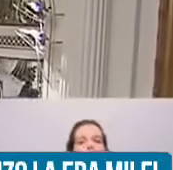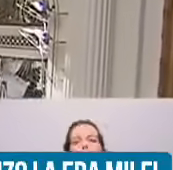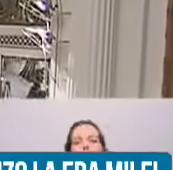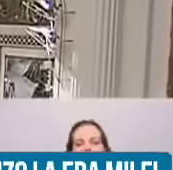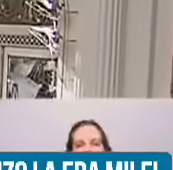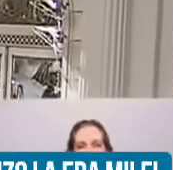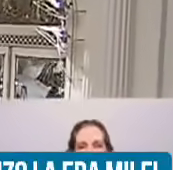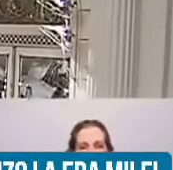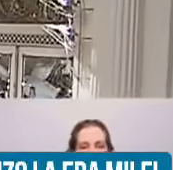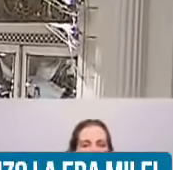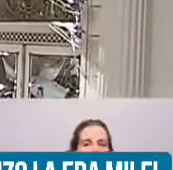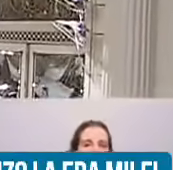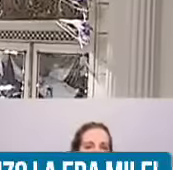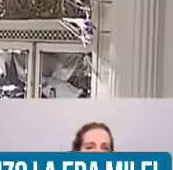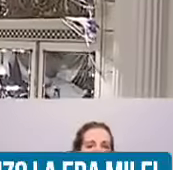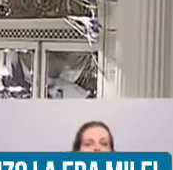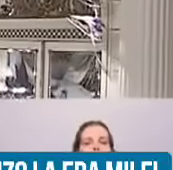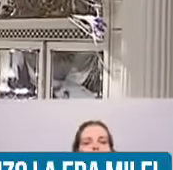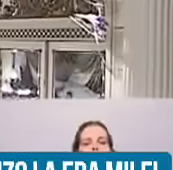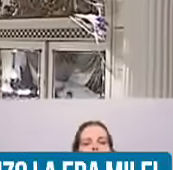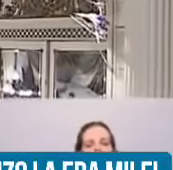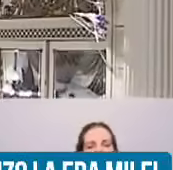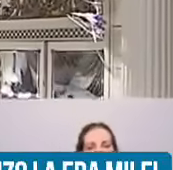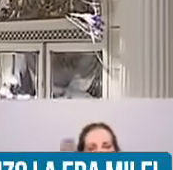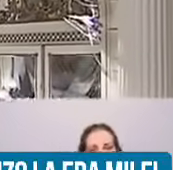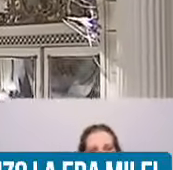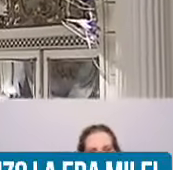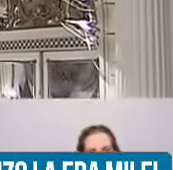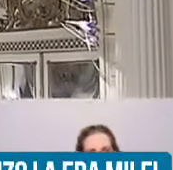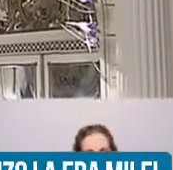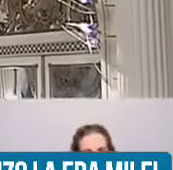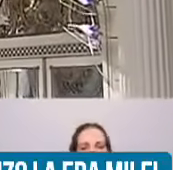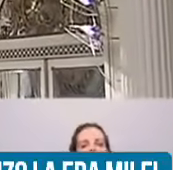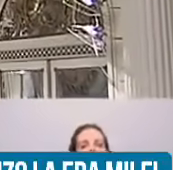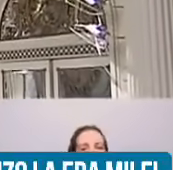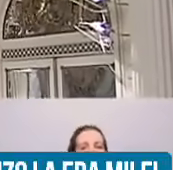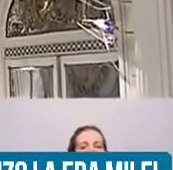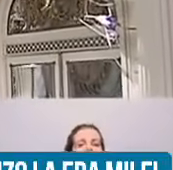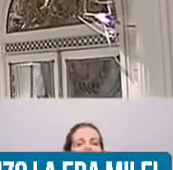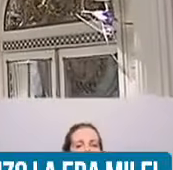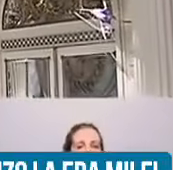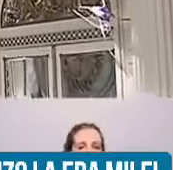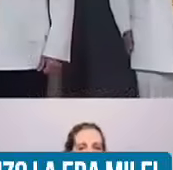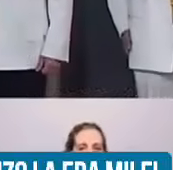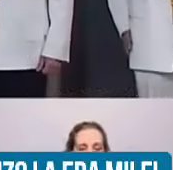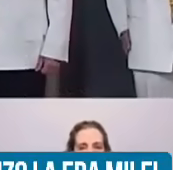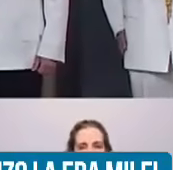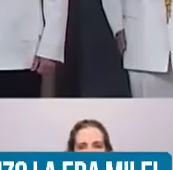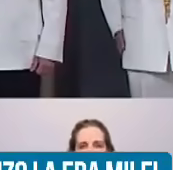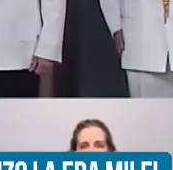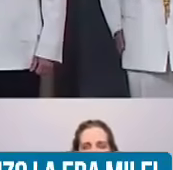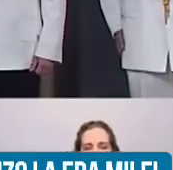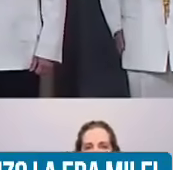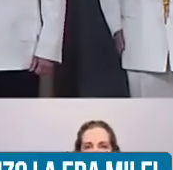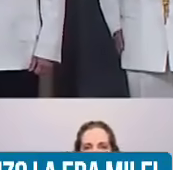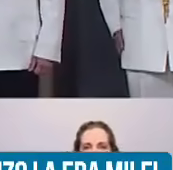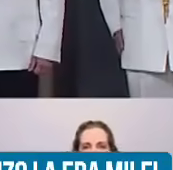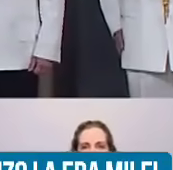delegaciones extranjeras al señor presidente de la Nación Argentina y a las autoridades que